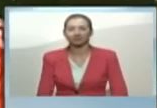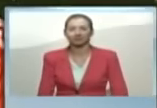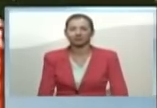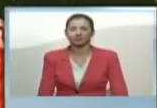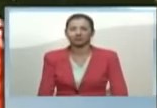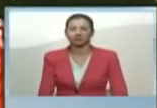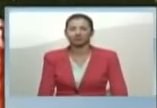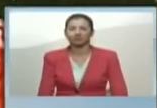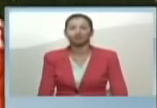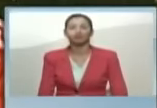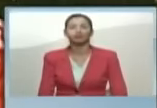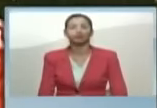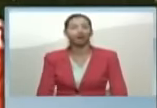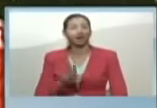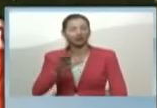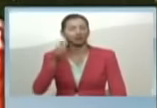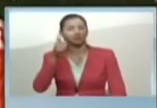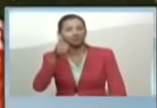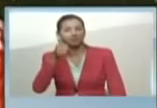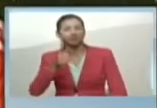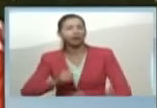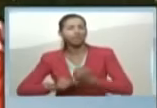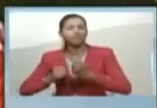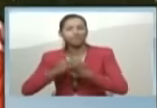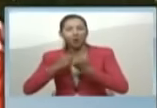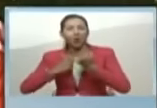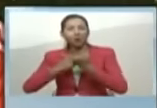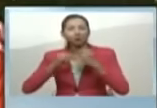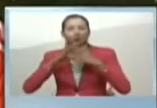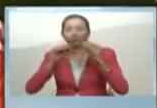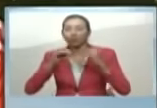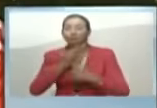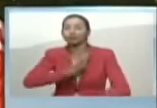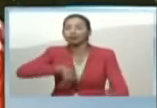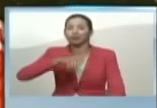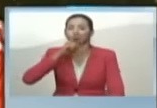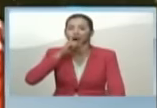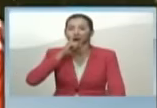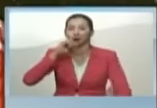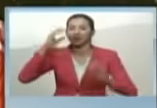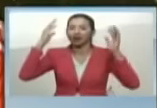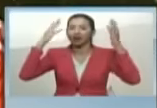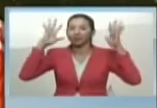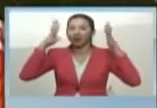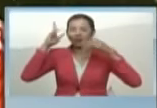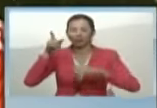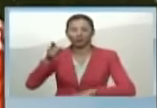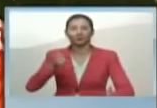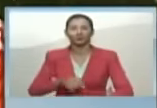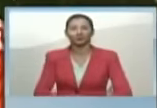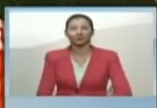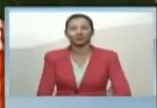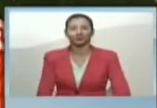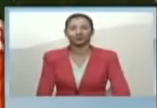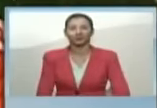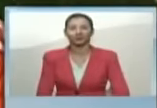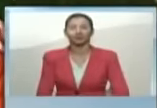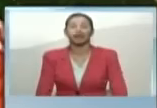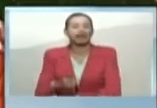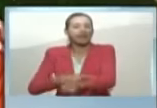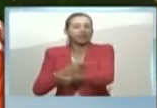Dice, así es, todo nuestro apoyo a nuestro presidente Nicolás Maduro. Un aplauso para Zulay,